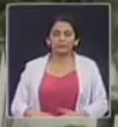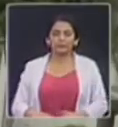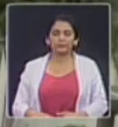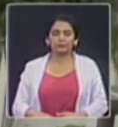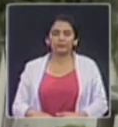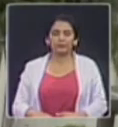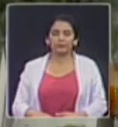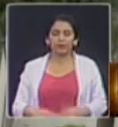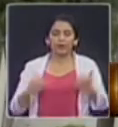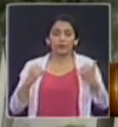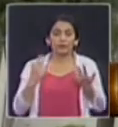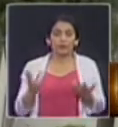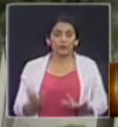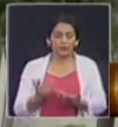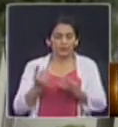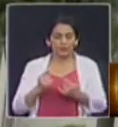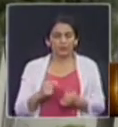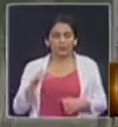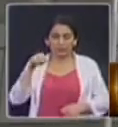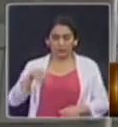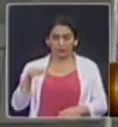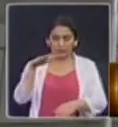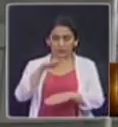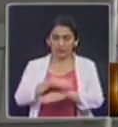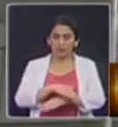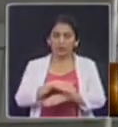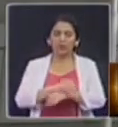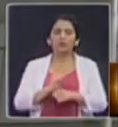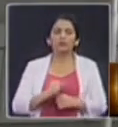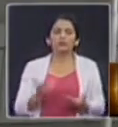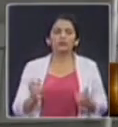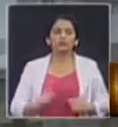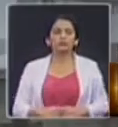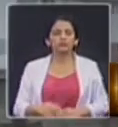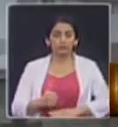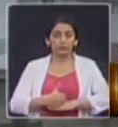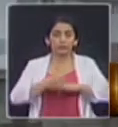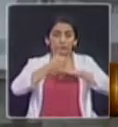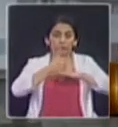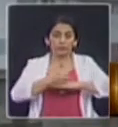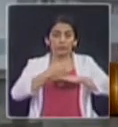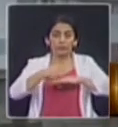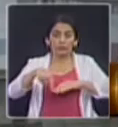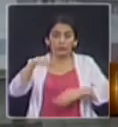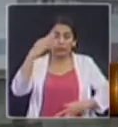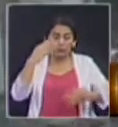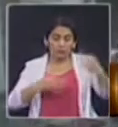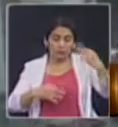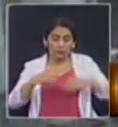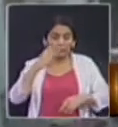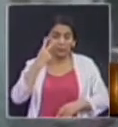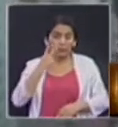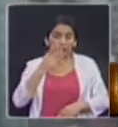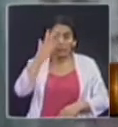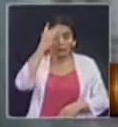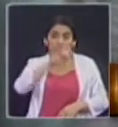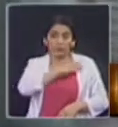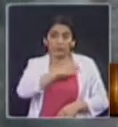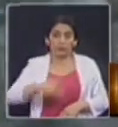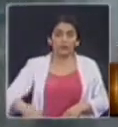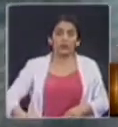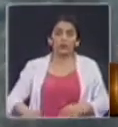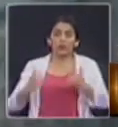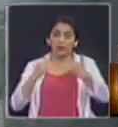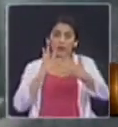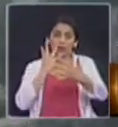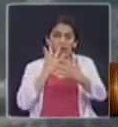este caso, se espera que para la tarde de este viernes se desarrolle la audiencia de análisis de la prisión preventiva que pesa sobre el segundo